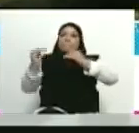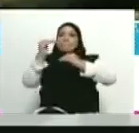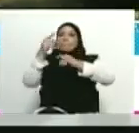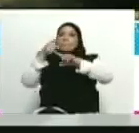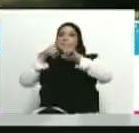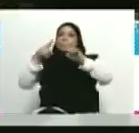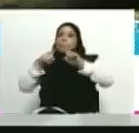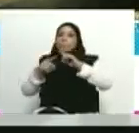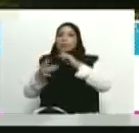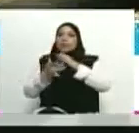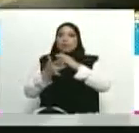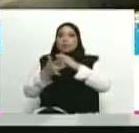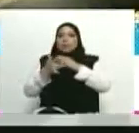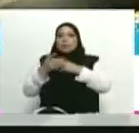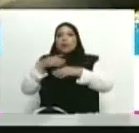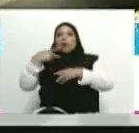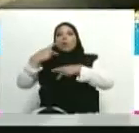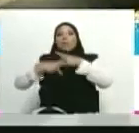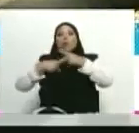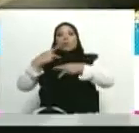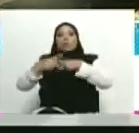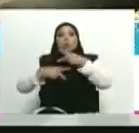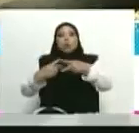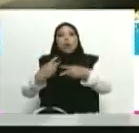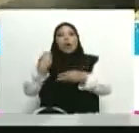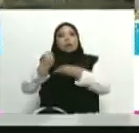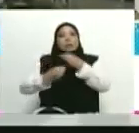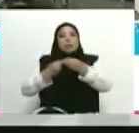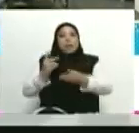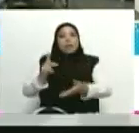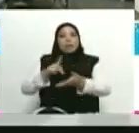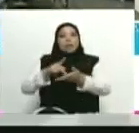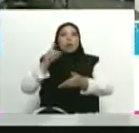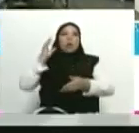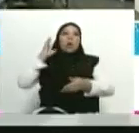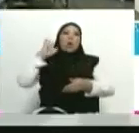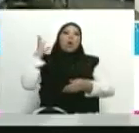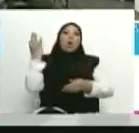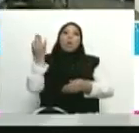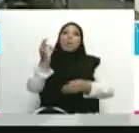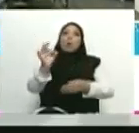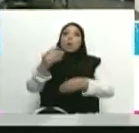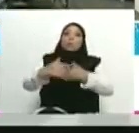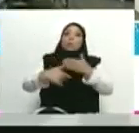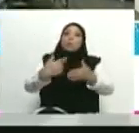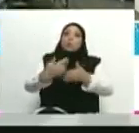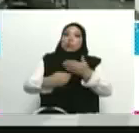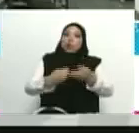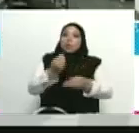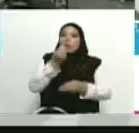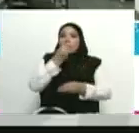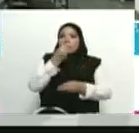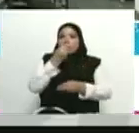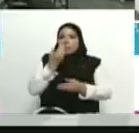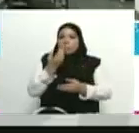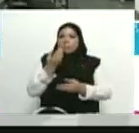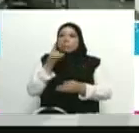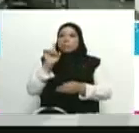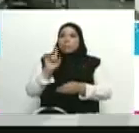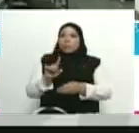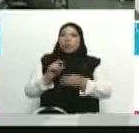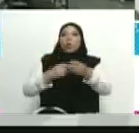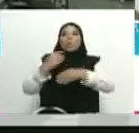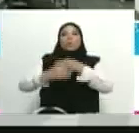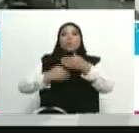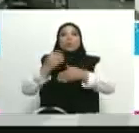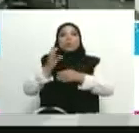querido quedar aquí a producir, a hacer. El Guárico no viene a ser solo productor de alimentos, en este momento viene a ser un gran